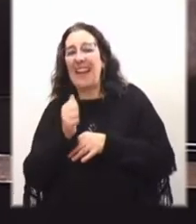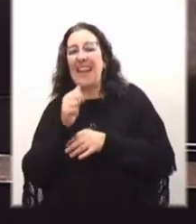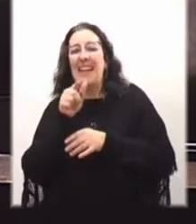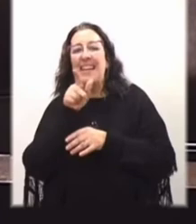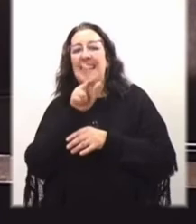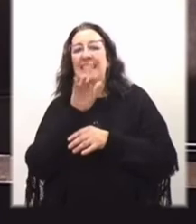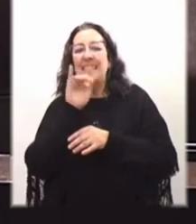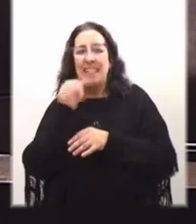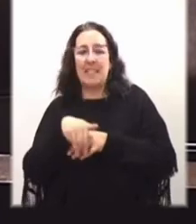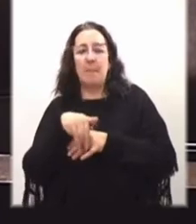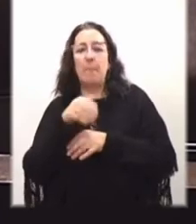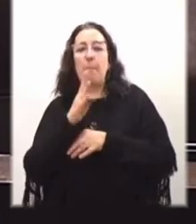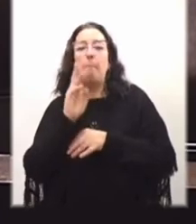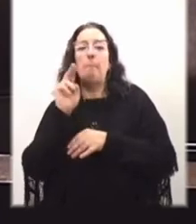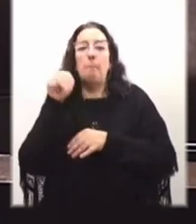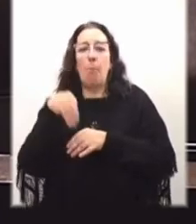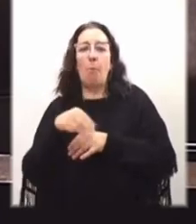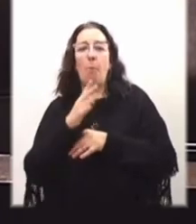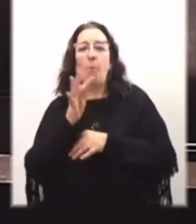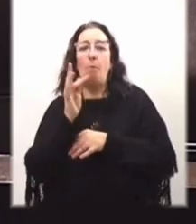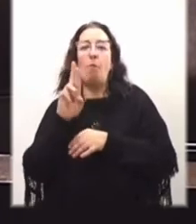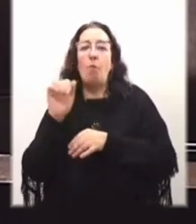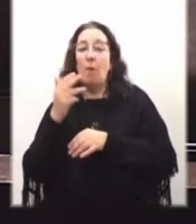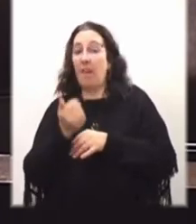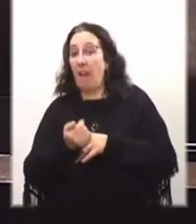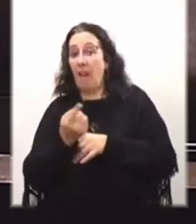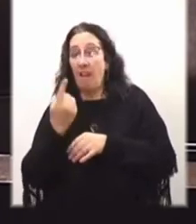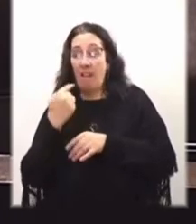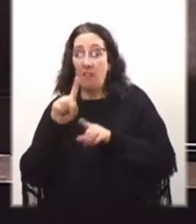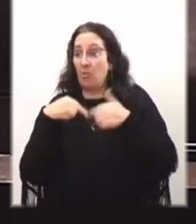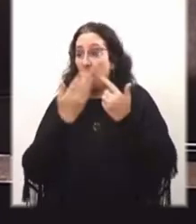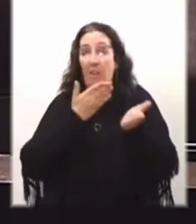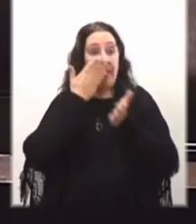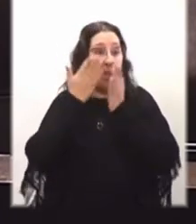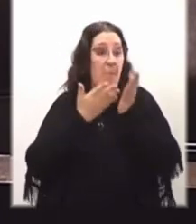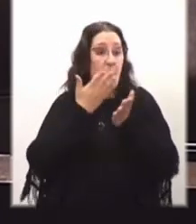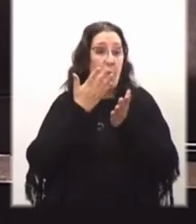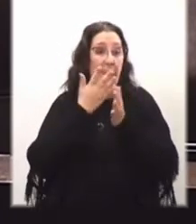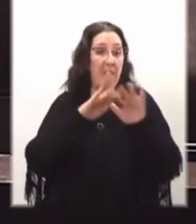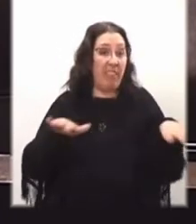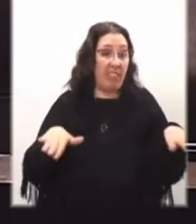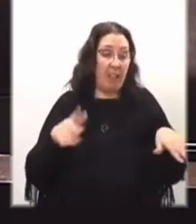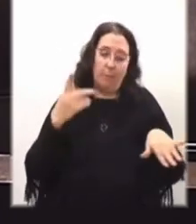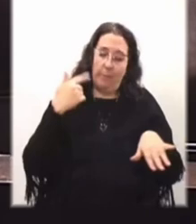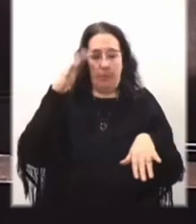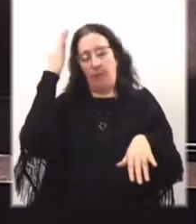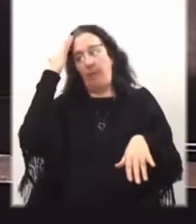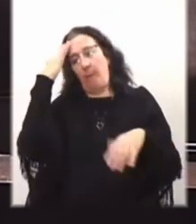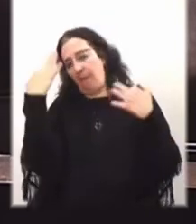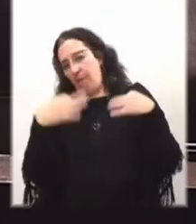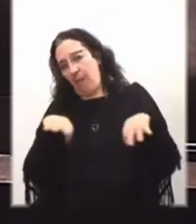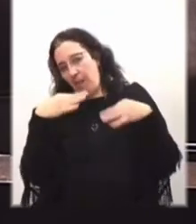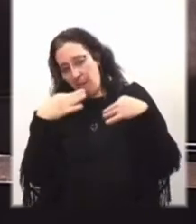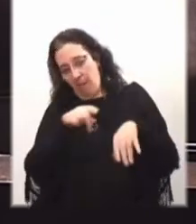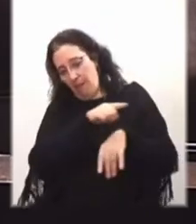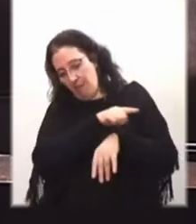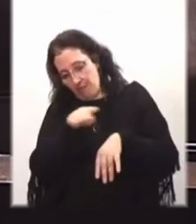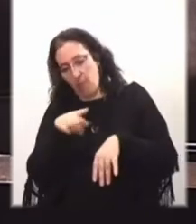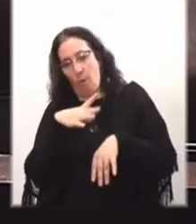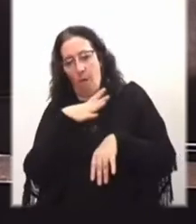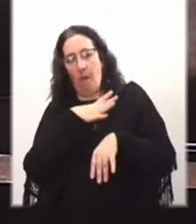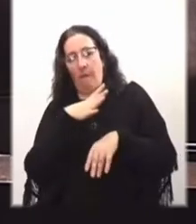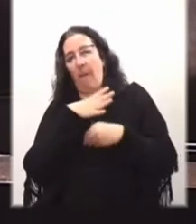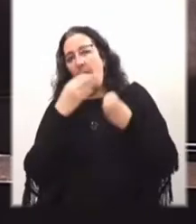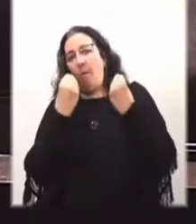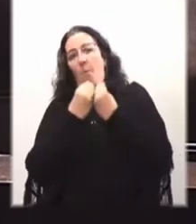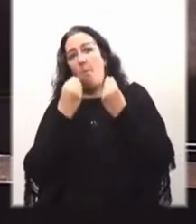muchas ganas de cantar, no se quede con las ganas de cantar. Y bajo un formato absolutamente inocente, todo ese